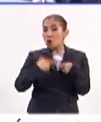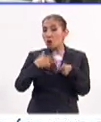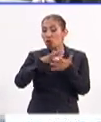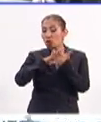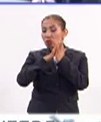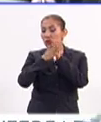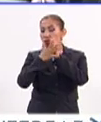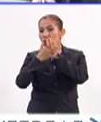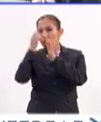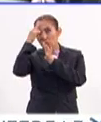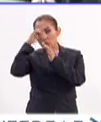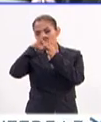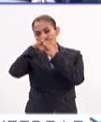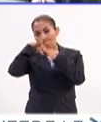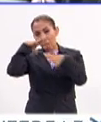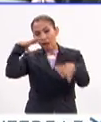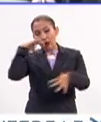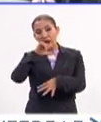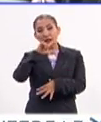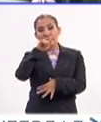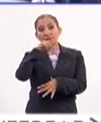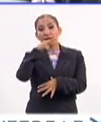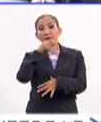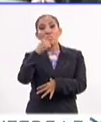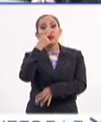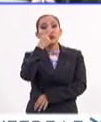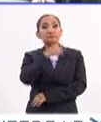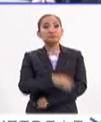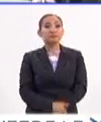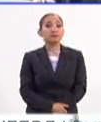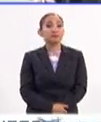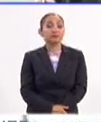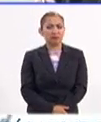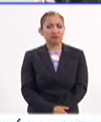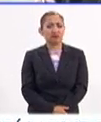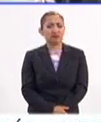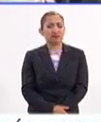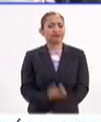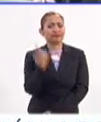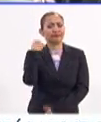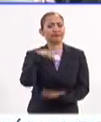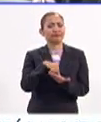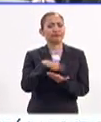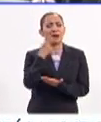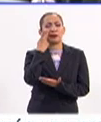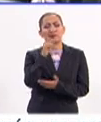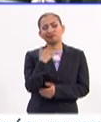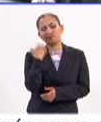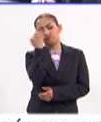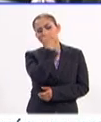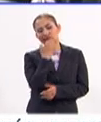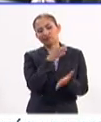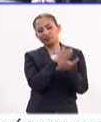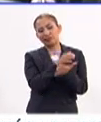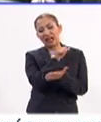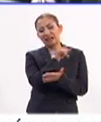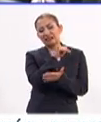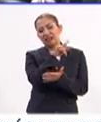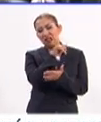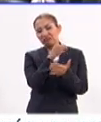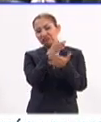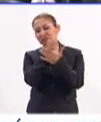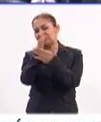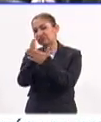se empieza a demenciar, y sobre todo en enfermedad de Alzheimer, era el olfato. Entonces comenzamos a aplicarlo, fuimos a asilos, etcétera,